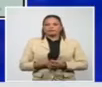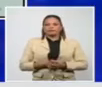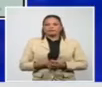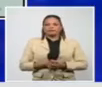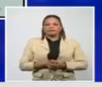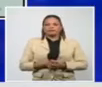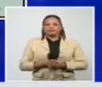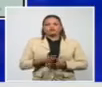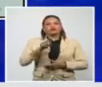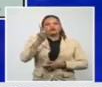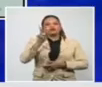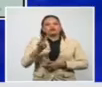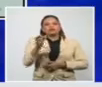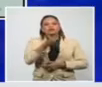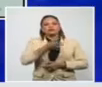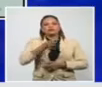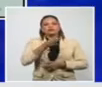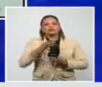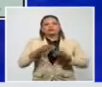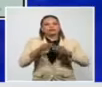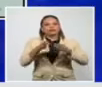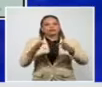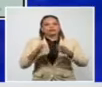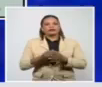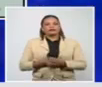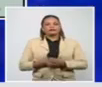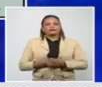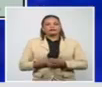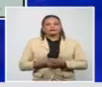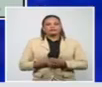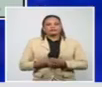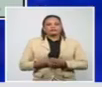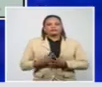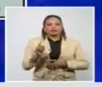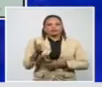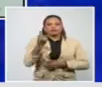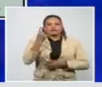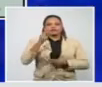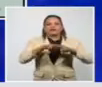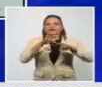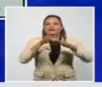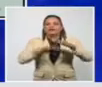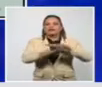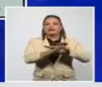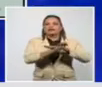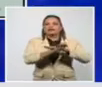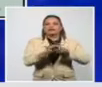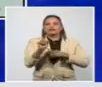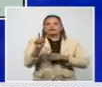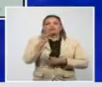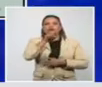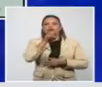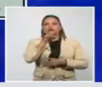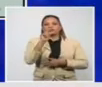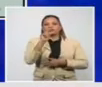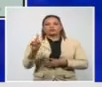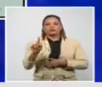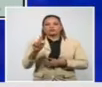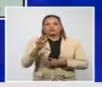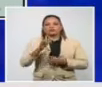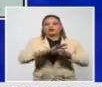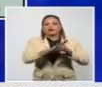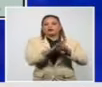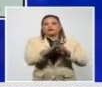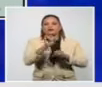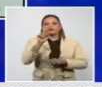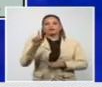2 del municipio San Miguel del Padrón, uno Habana del Este, 1 del Cotorro y 1 de Arroyo